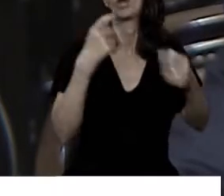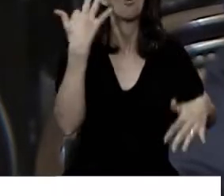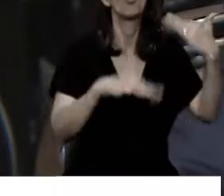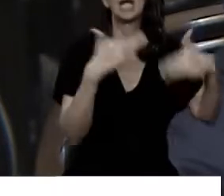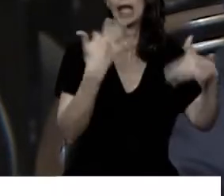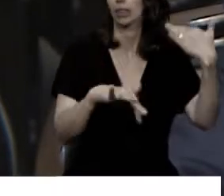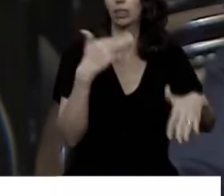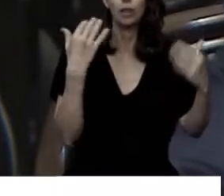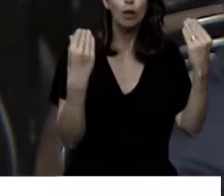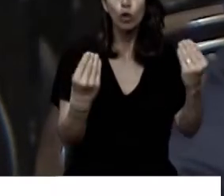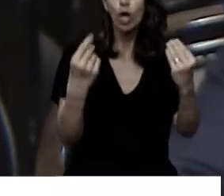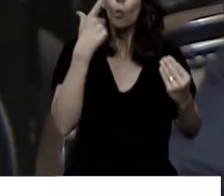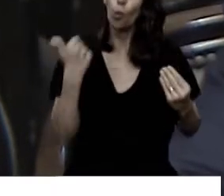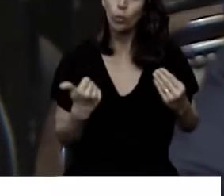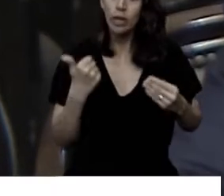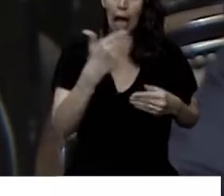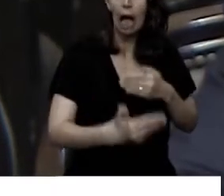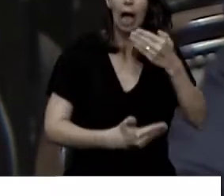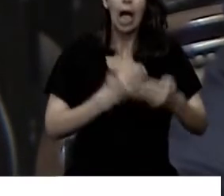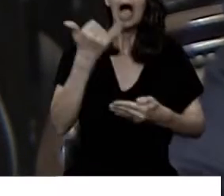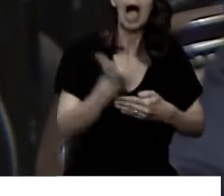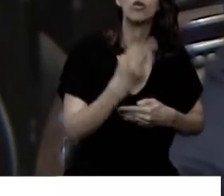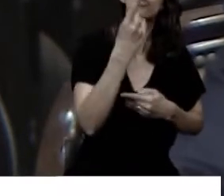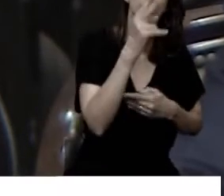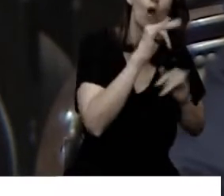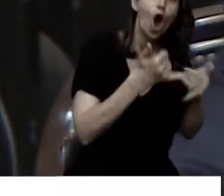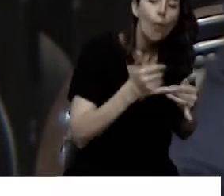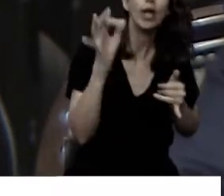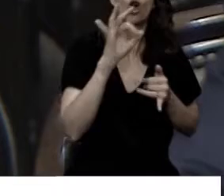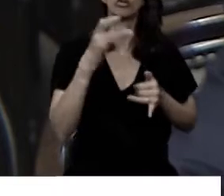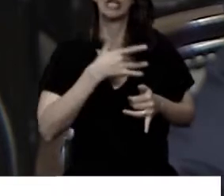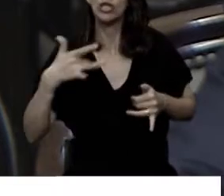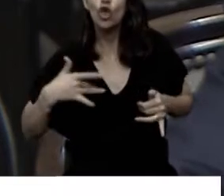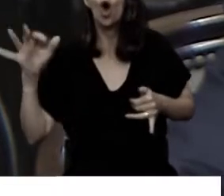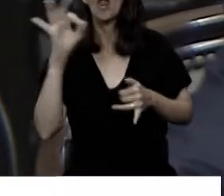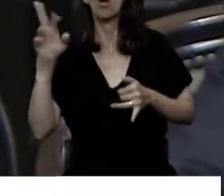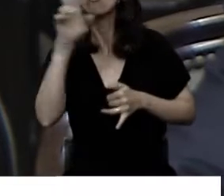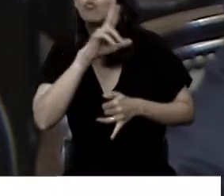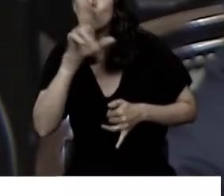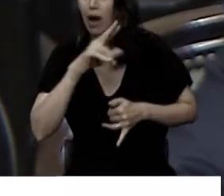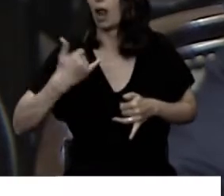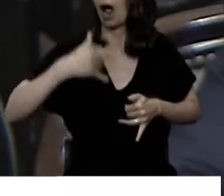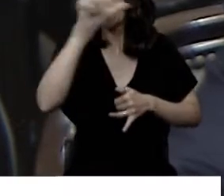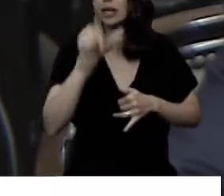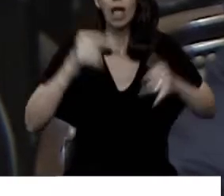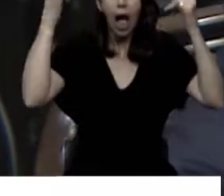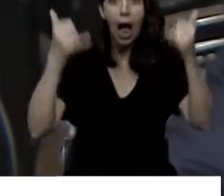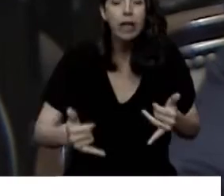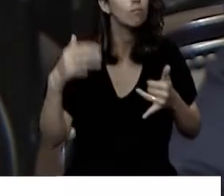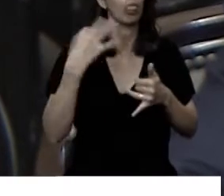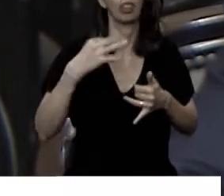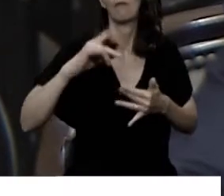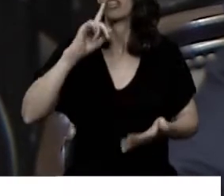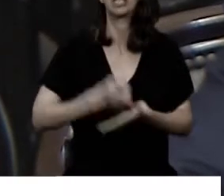que pasa hay una joven o una señora o una mujer en la República Argentina que tiene que tomar